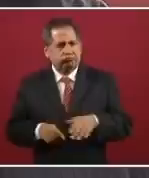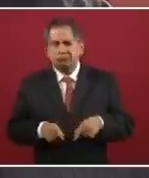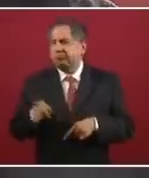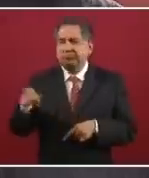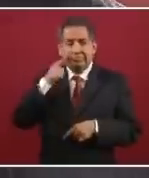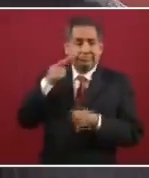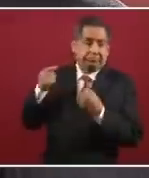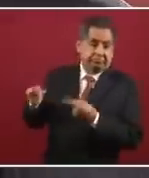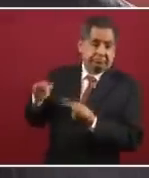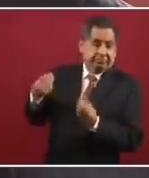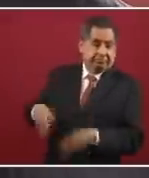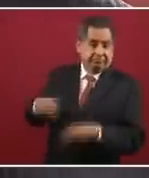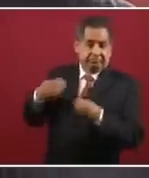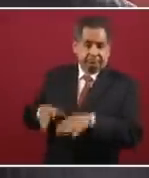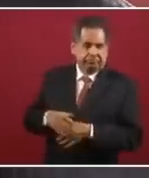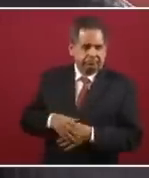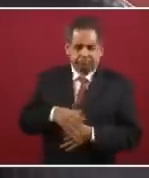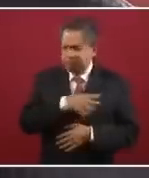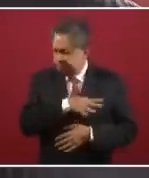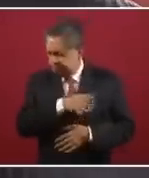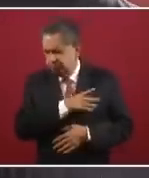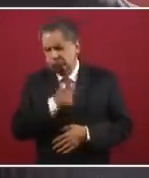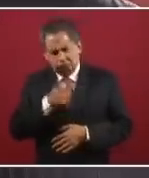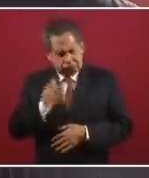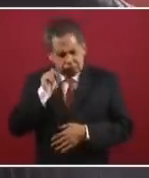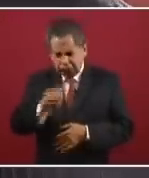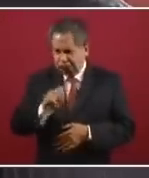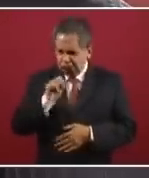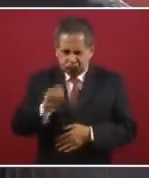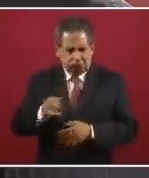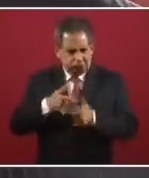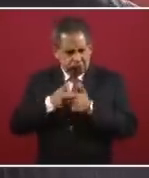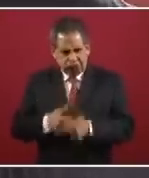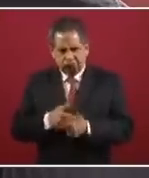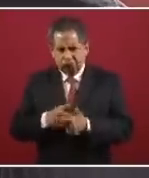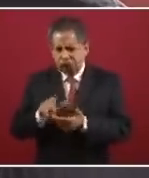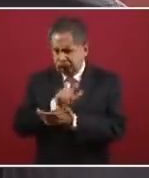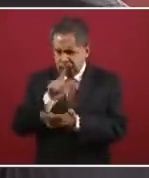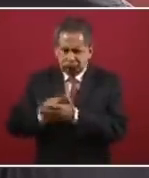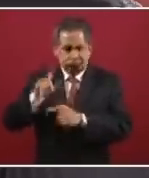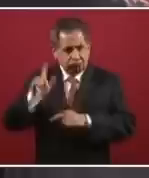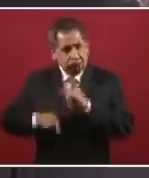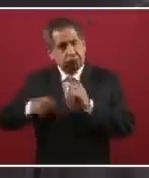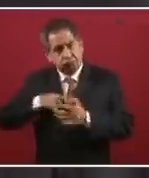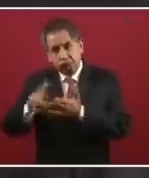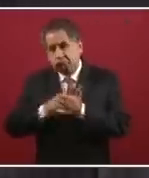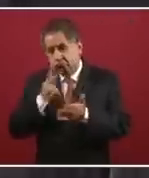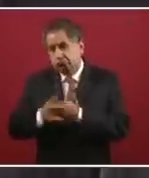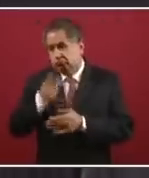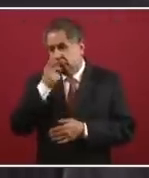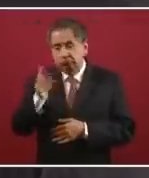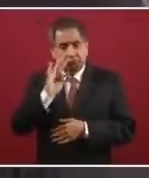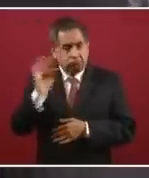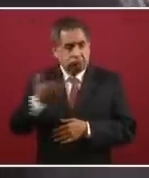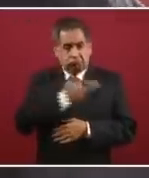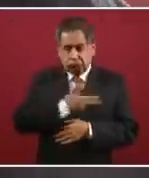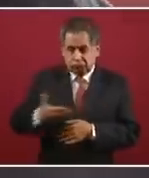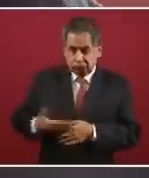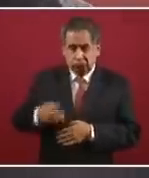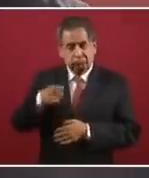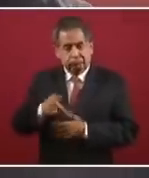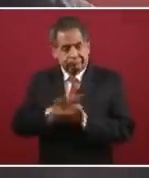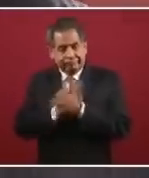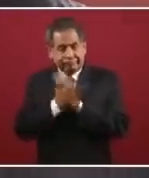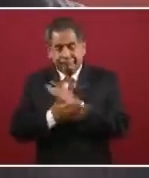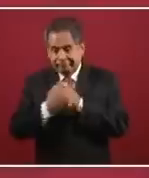eso y lo repetí muchas veces, que si llegaba a la presidencia se iba a cancelar